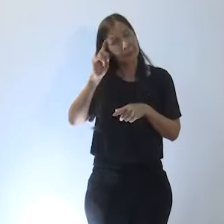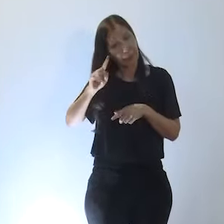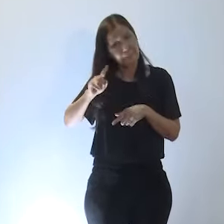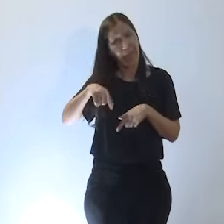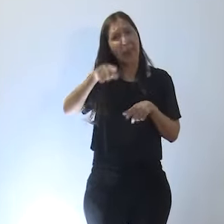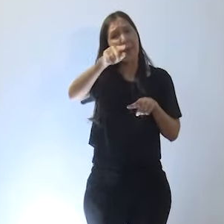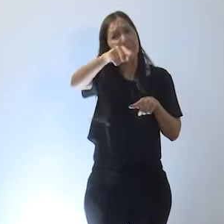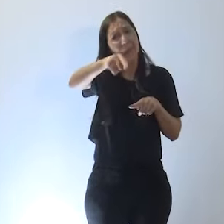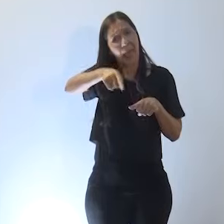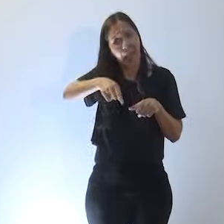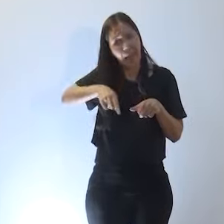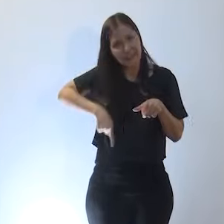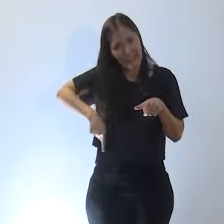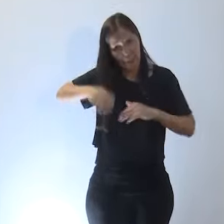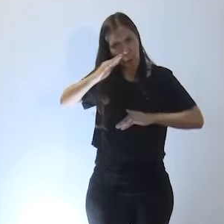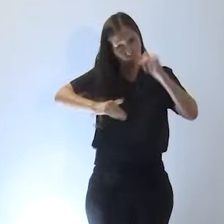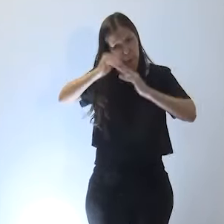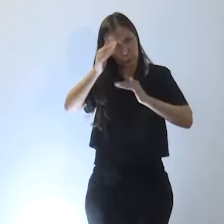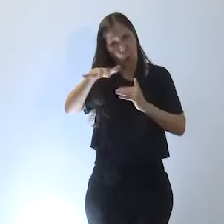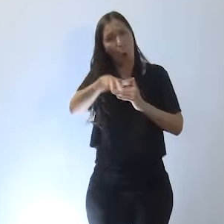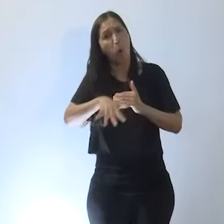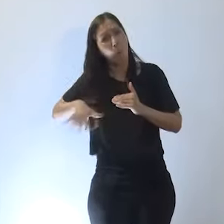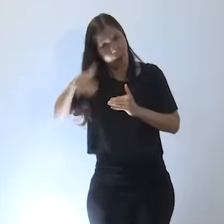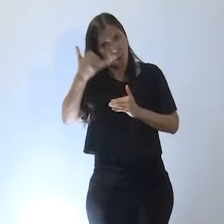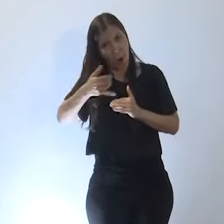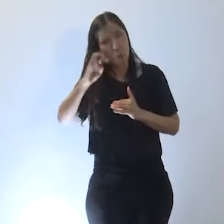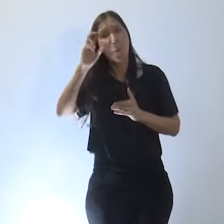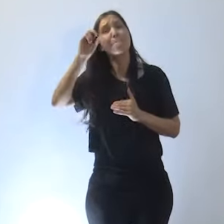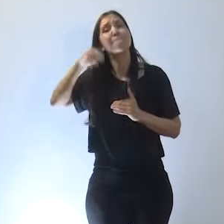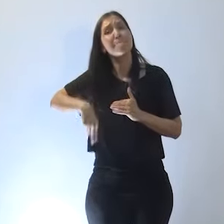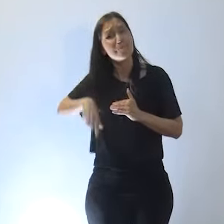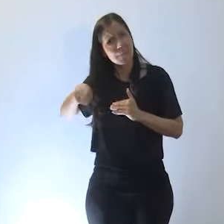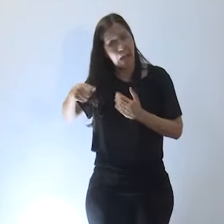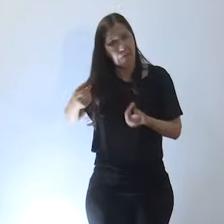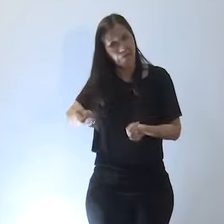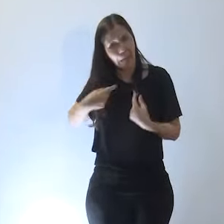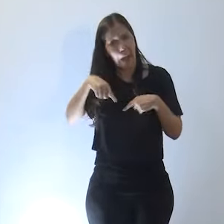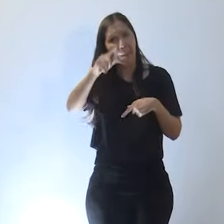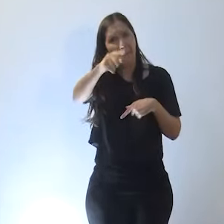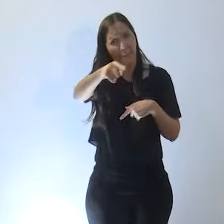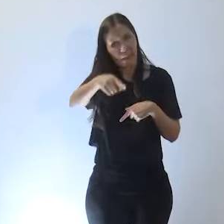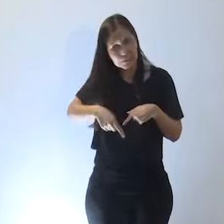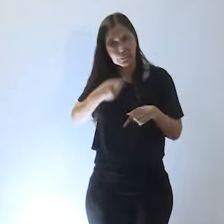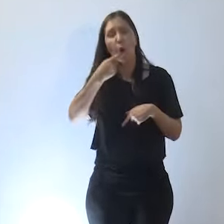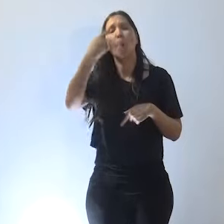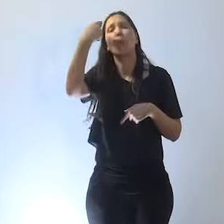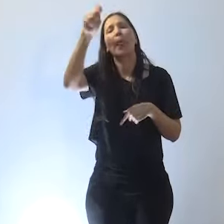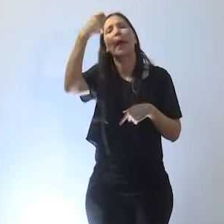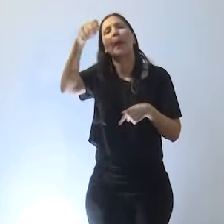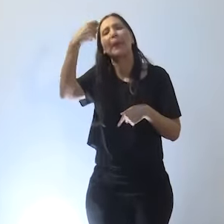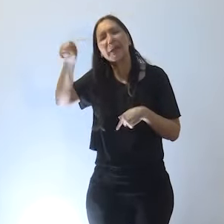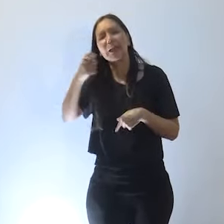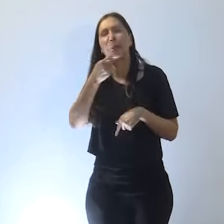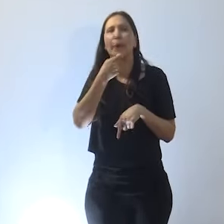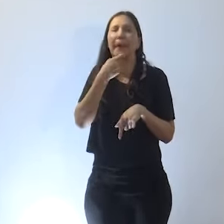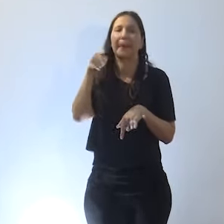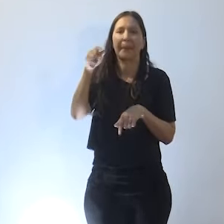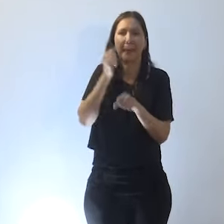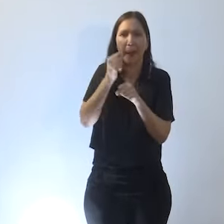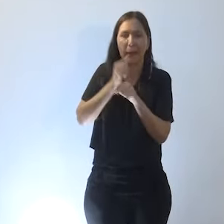barrio a través de los planes un albañil no un albañil que que hace 40 años 30 años que está laburando